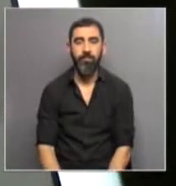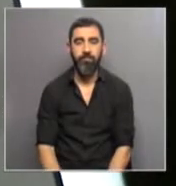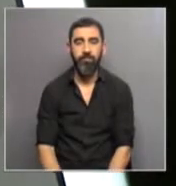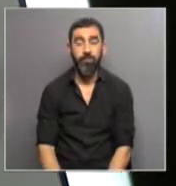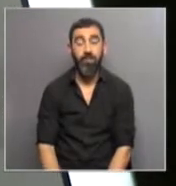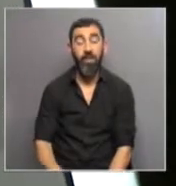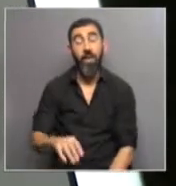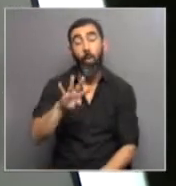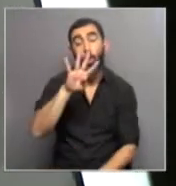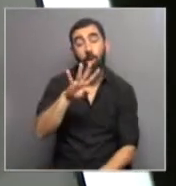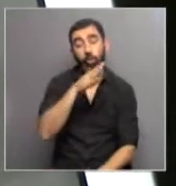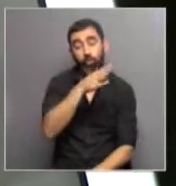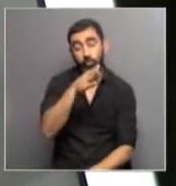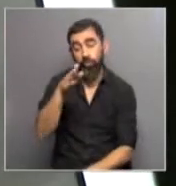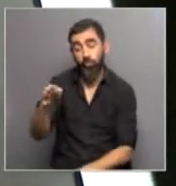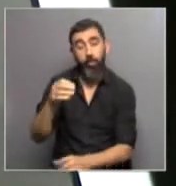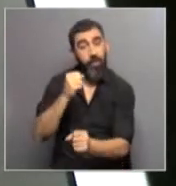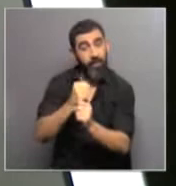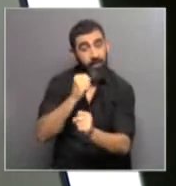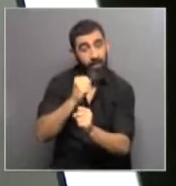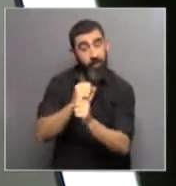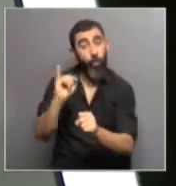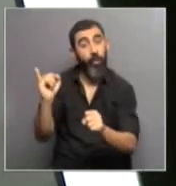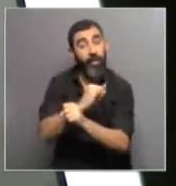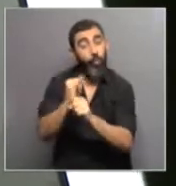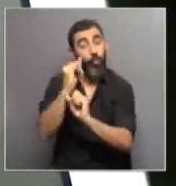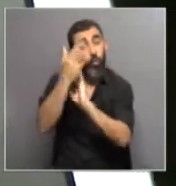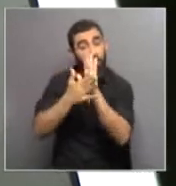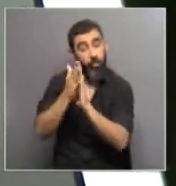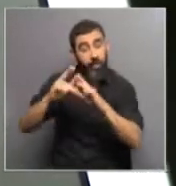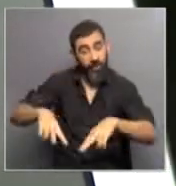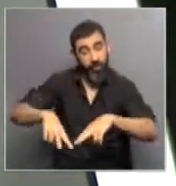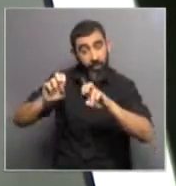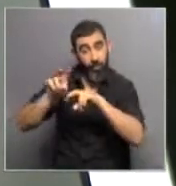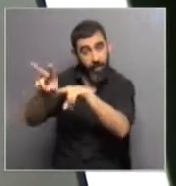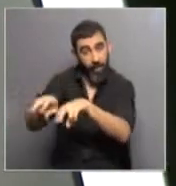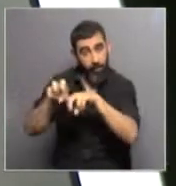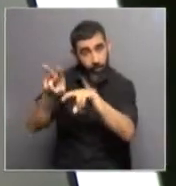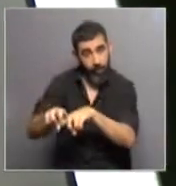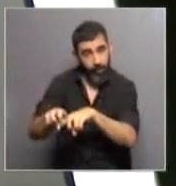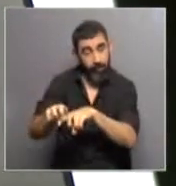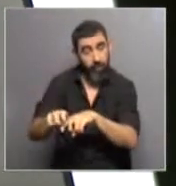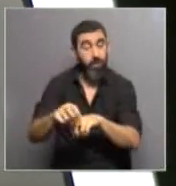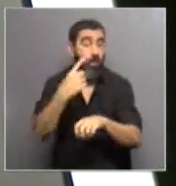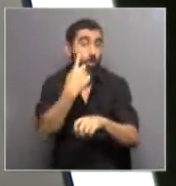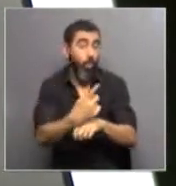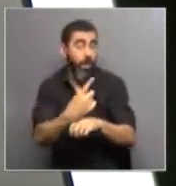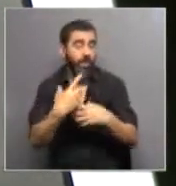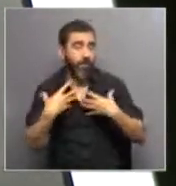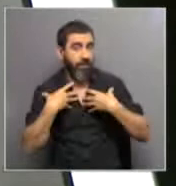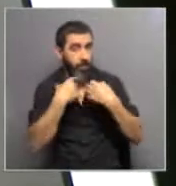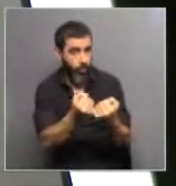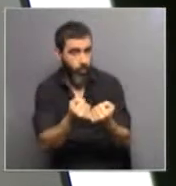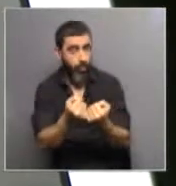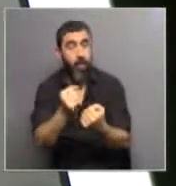Hay 4 ejes que orientan el trabajo del Instituto Nacional de Investigación Agropecuaria. El concepto Una Salud,